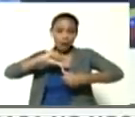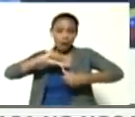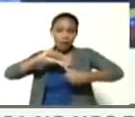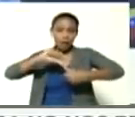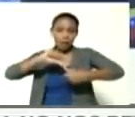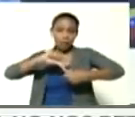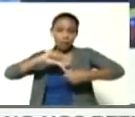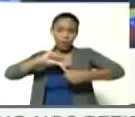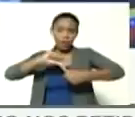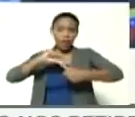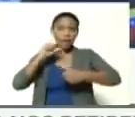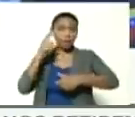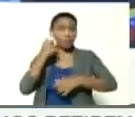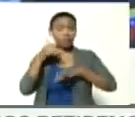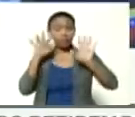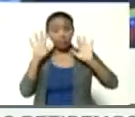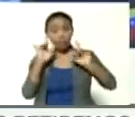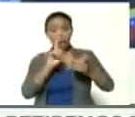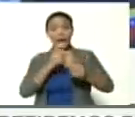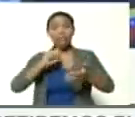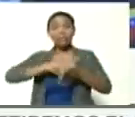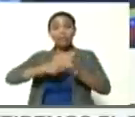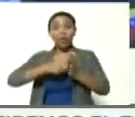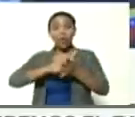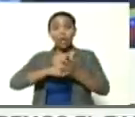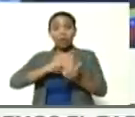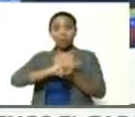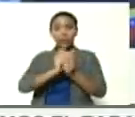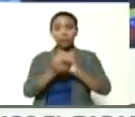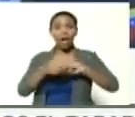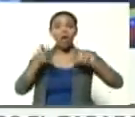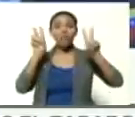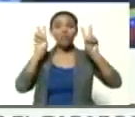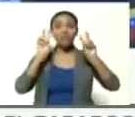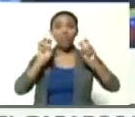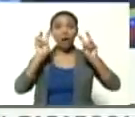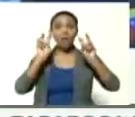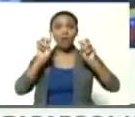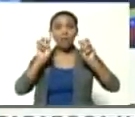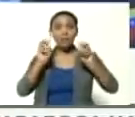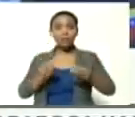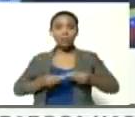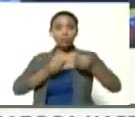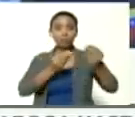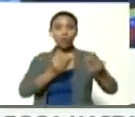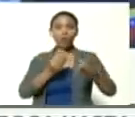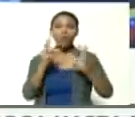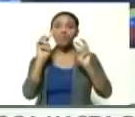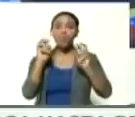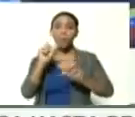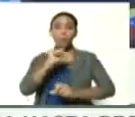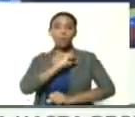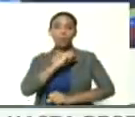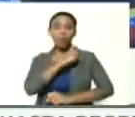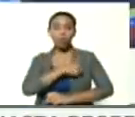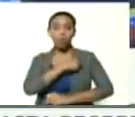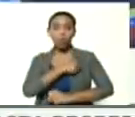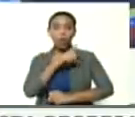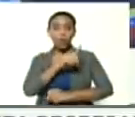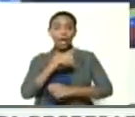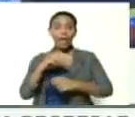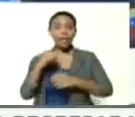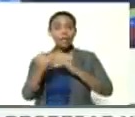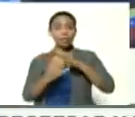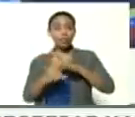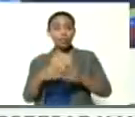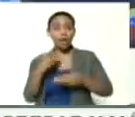Centroamérica. Bueno, sin embargo, las tecnologías cambian, hay nuevos aportes, nuevos protocolos, y queremos que esta institución que se dedica a